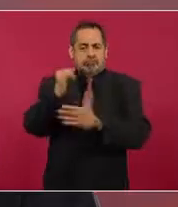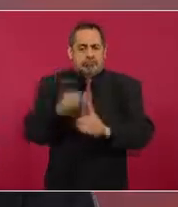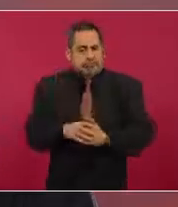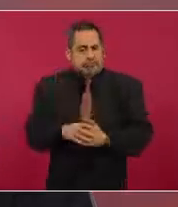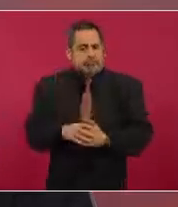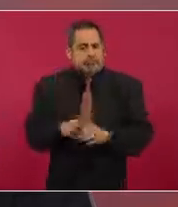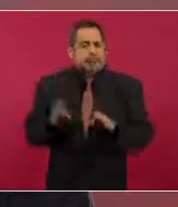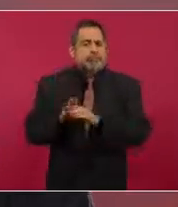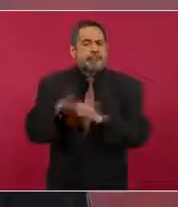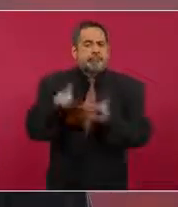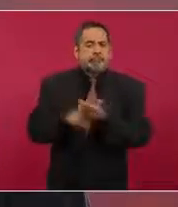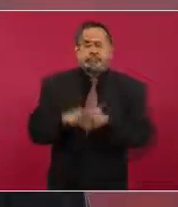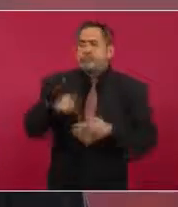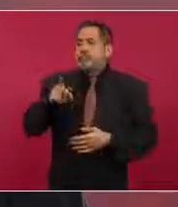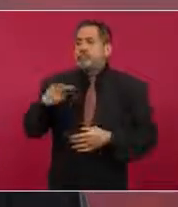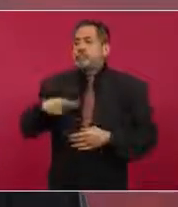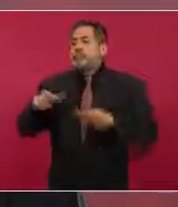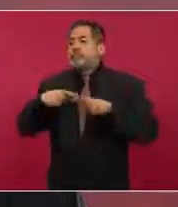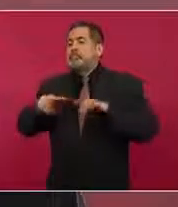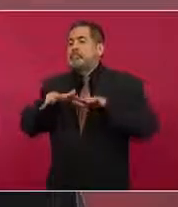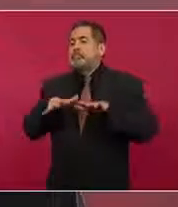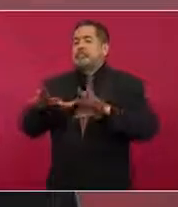Demos, pueblo,